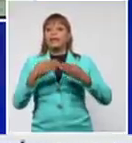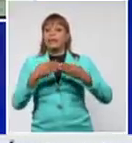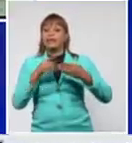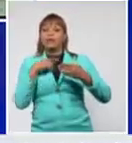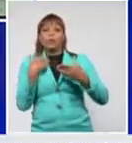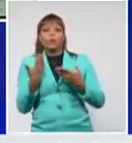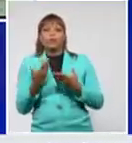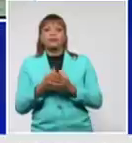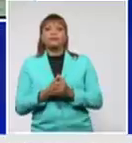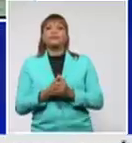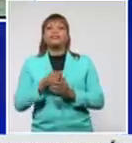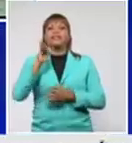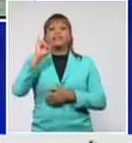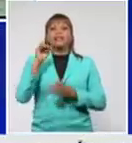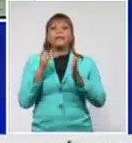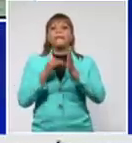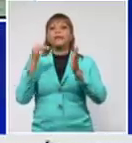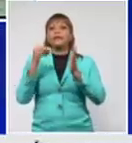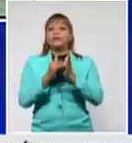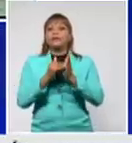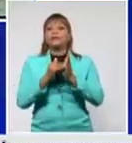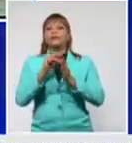con